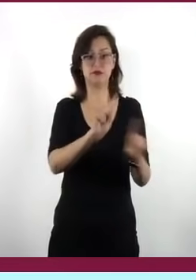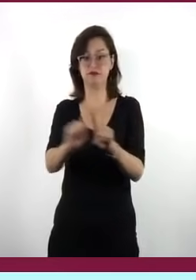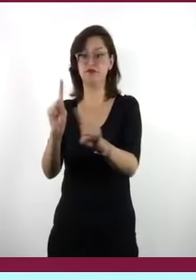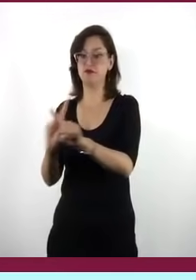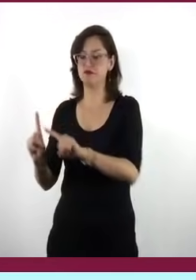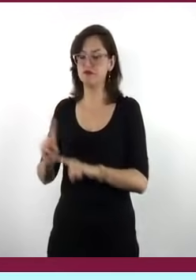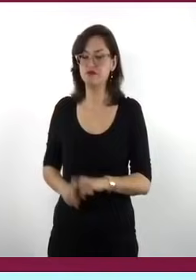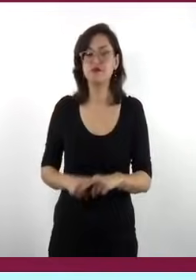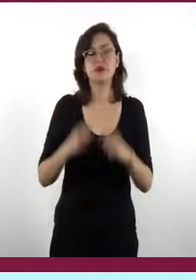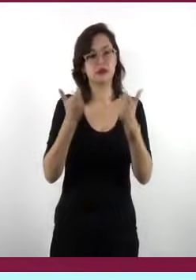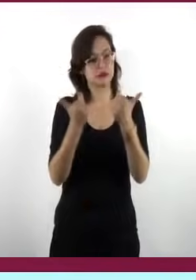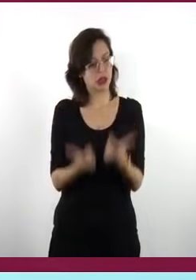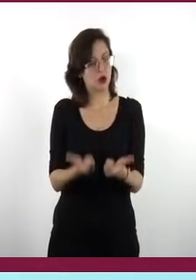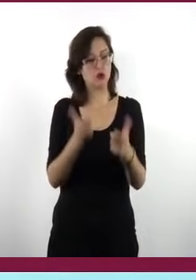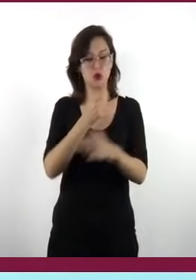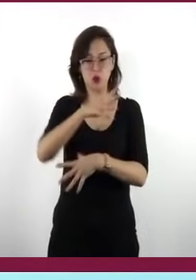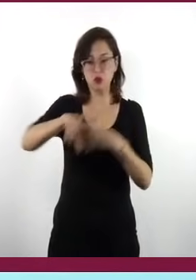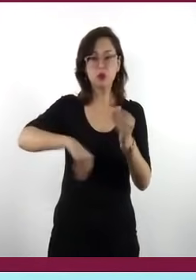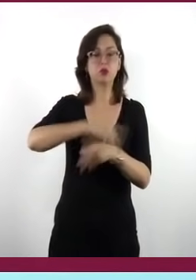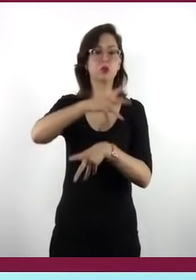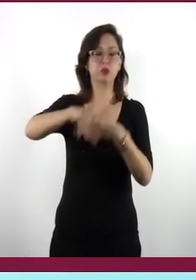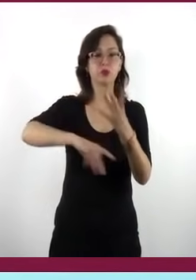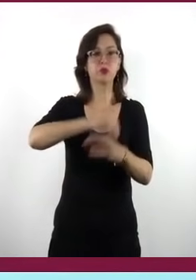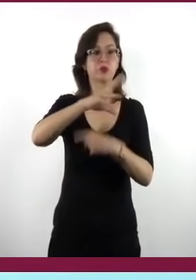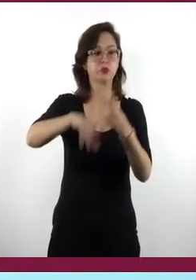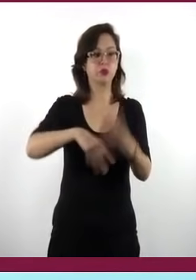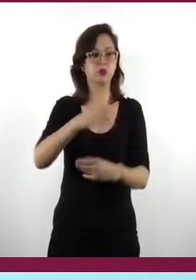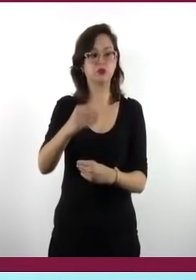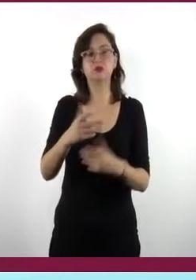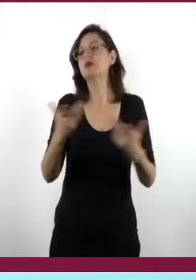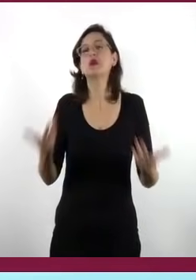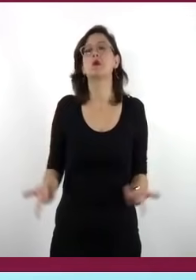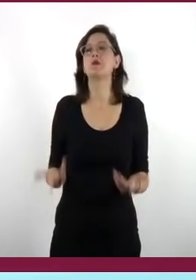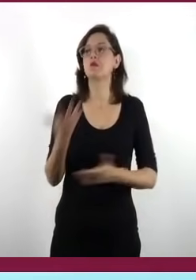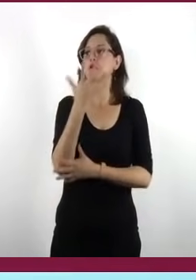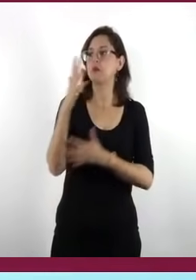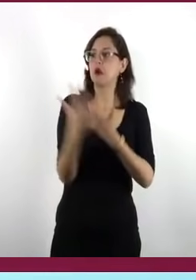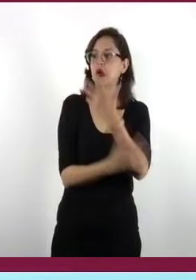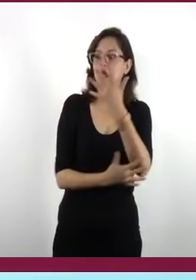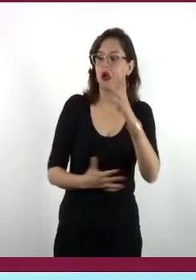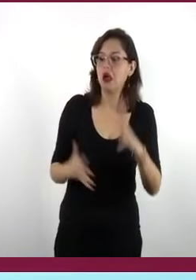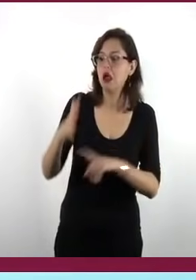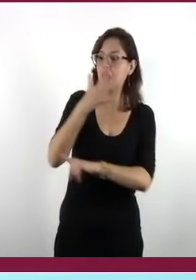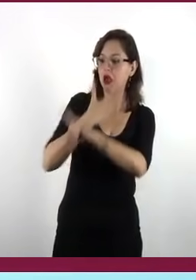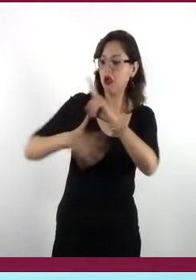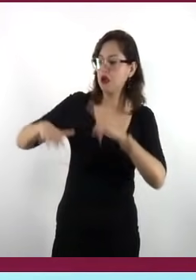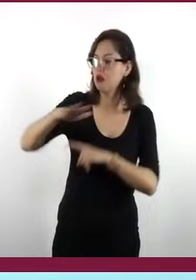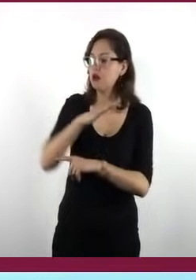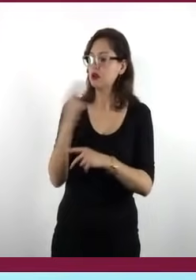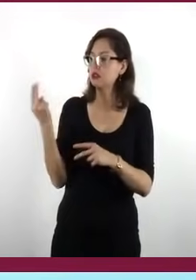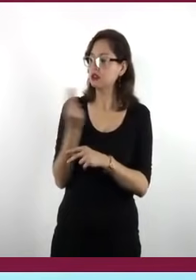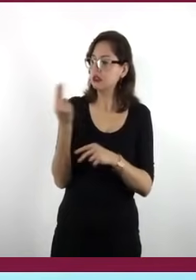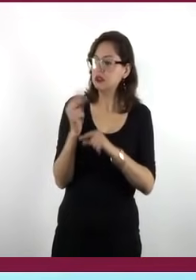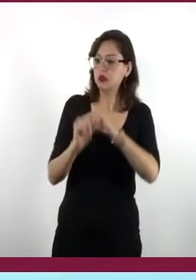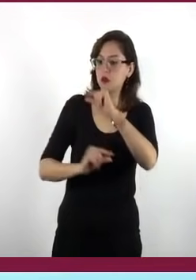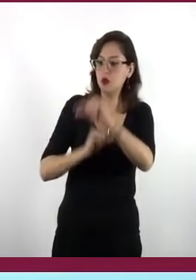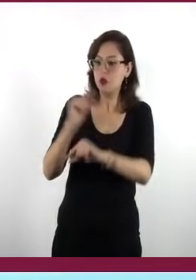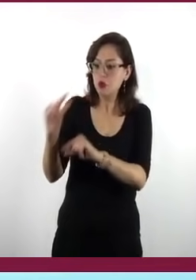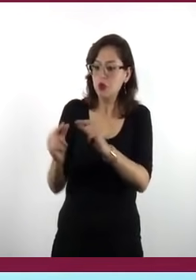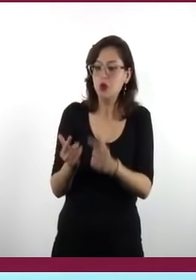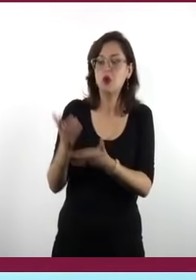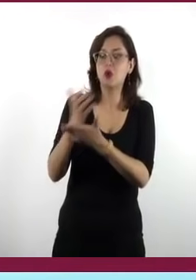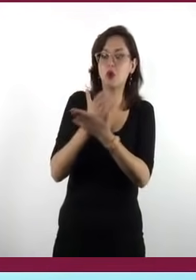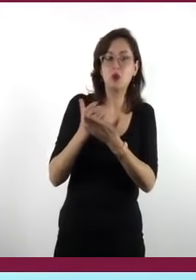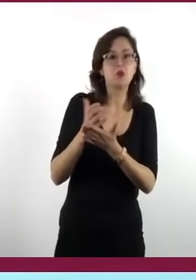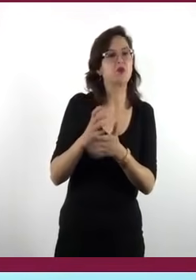el ritmo del crecimiento económico. Sin considerar el ciclo y ritmo de recuperación de la naturaleza. Lo cual ha